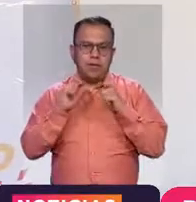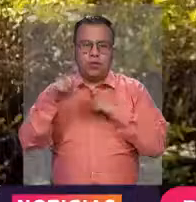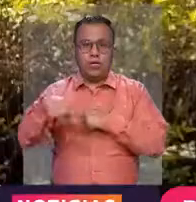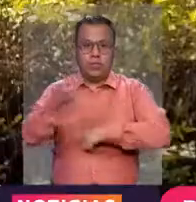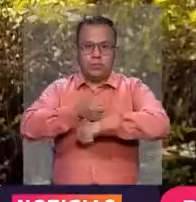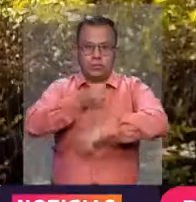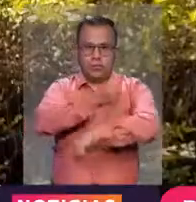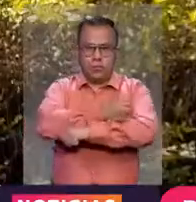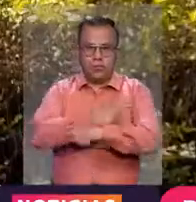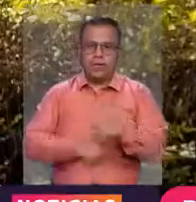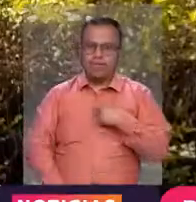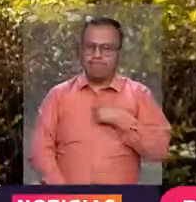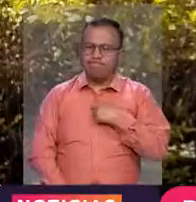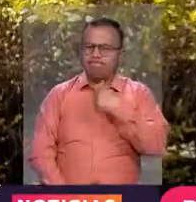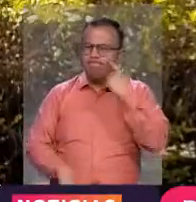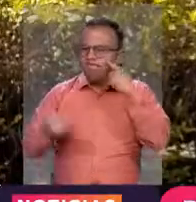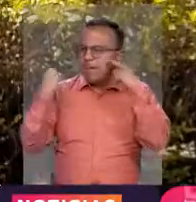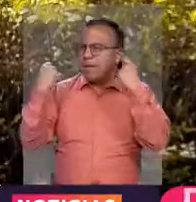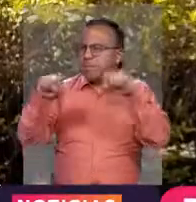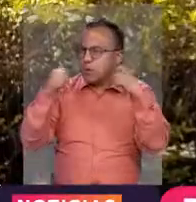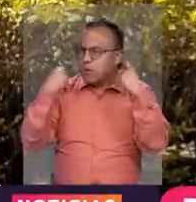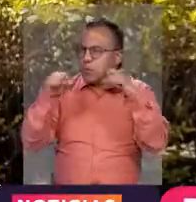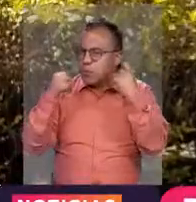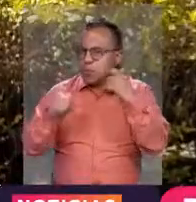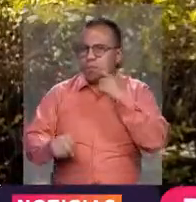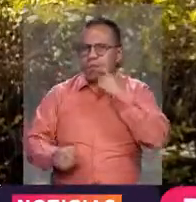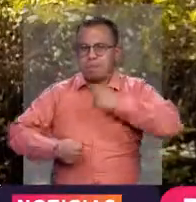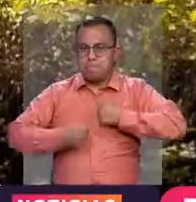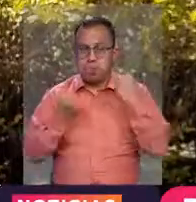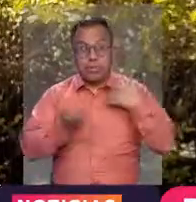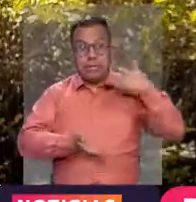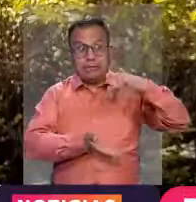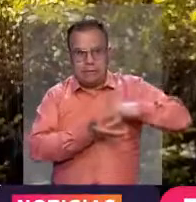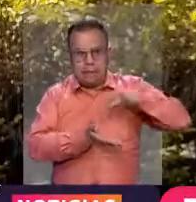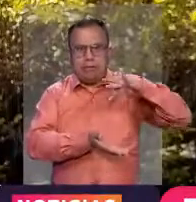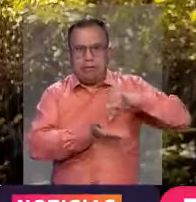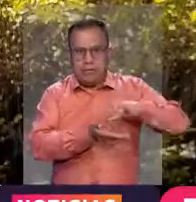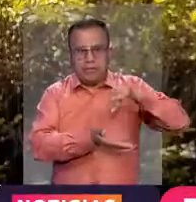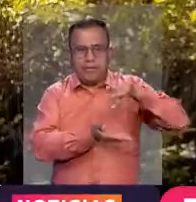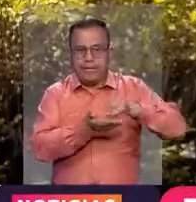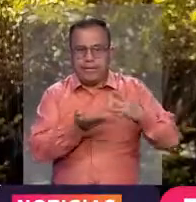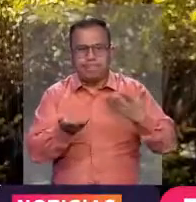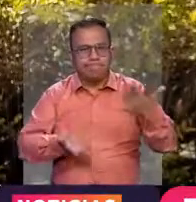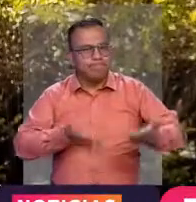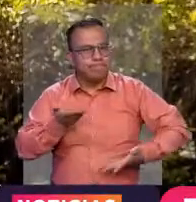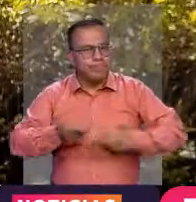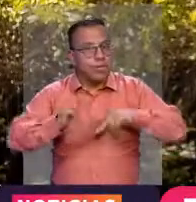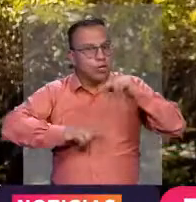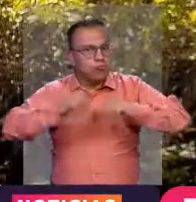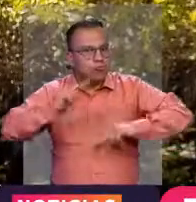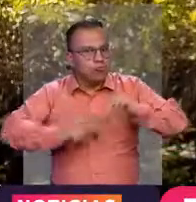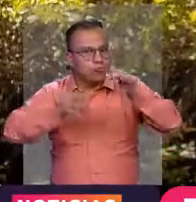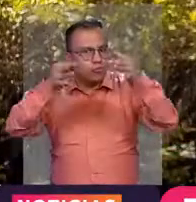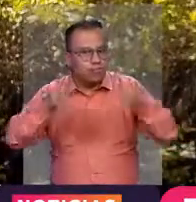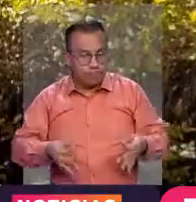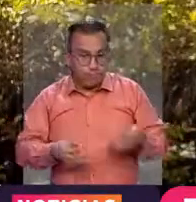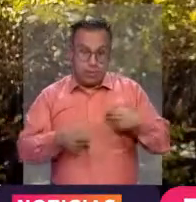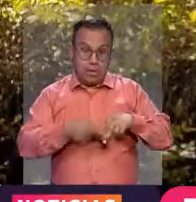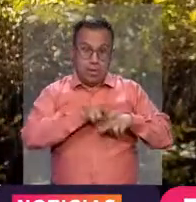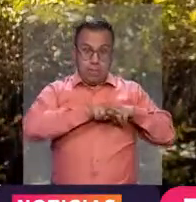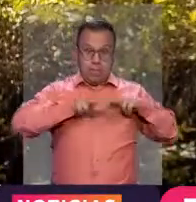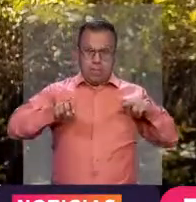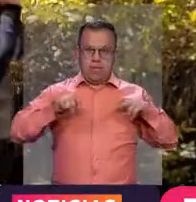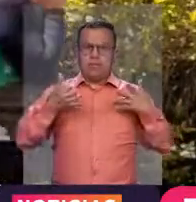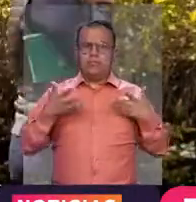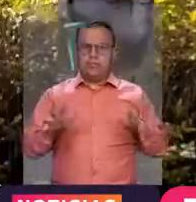me preocupa mucho me preocupa mucho que bogotá se endeude se endeude y que no se están ejecutando las obras como debería es que la primera línea del metro